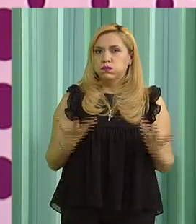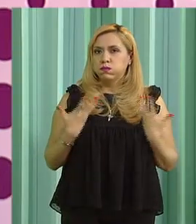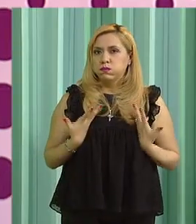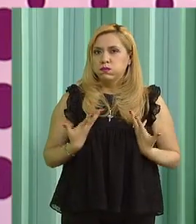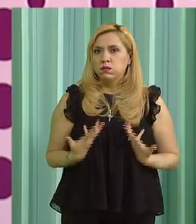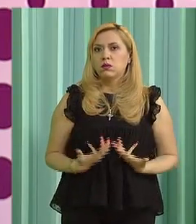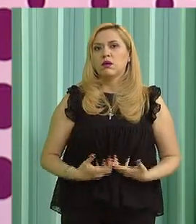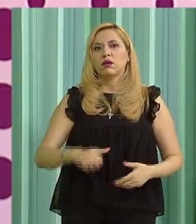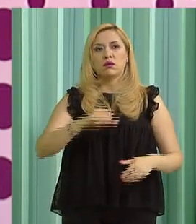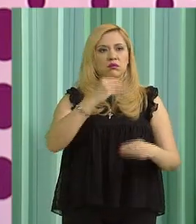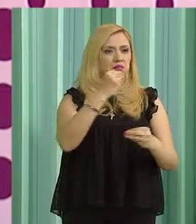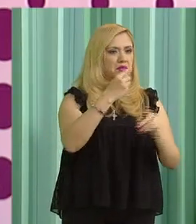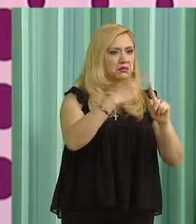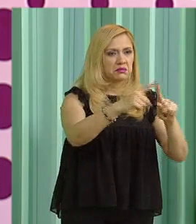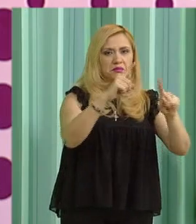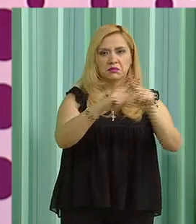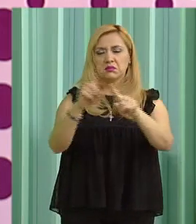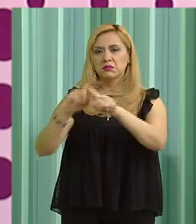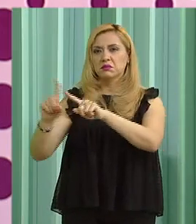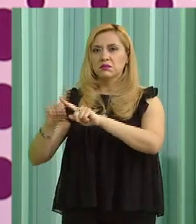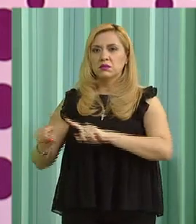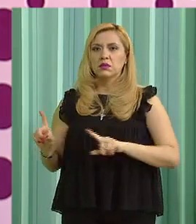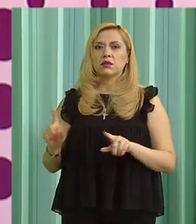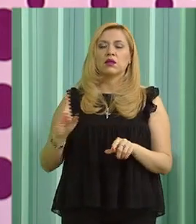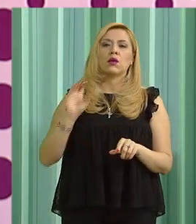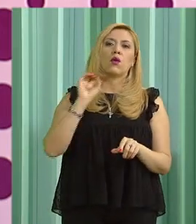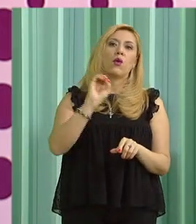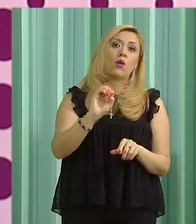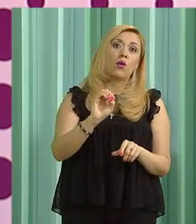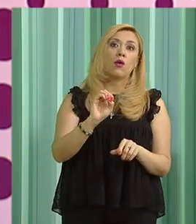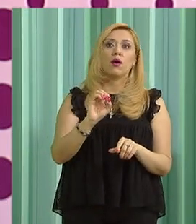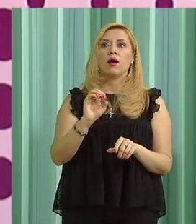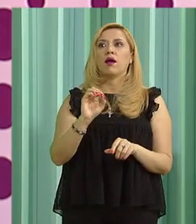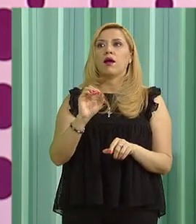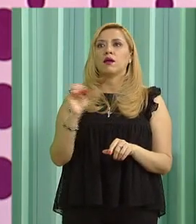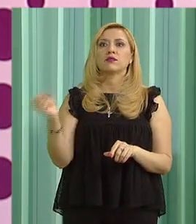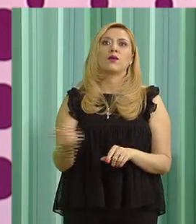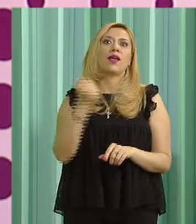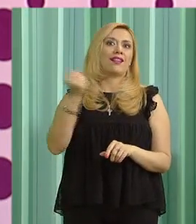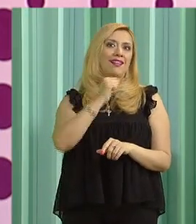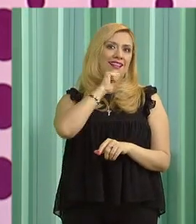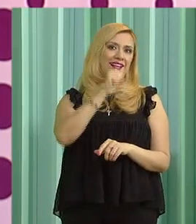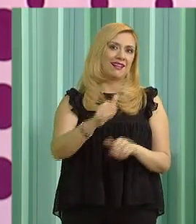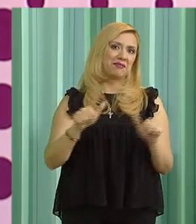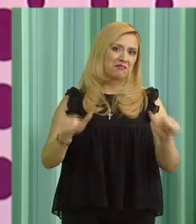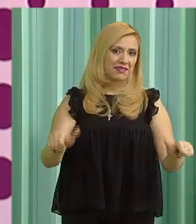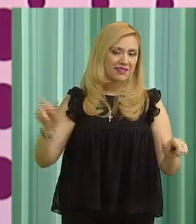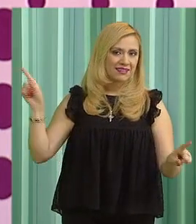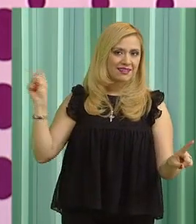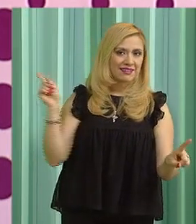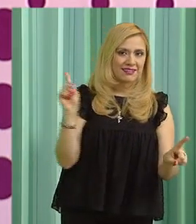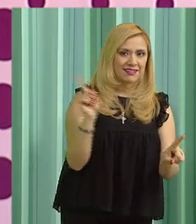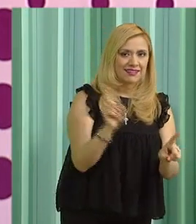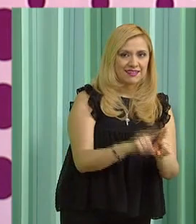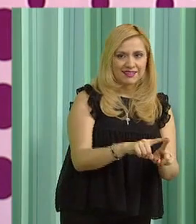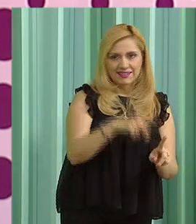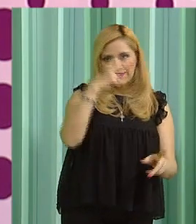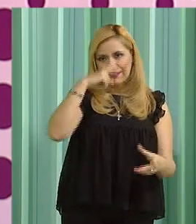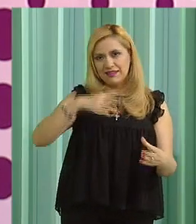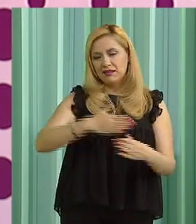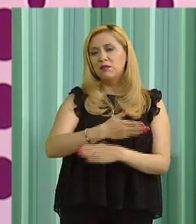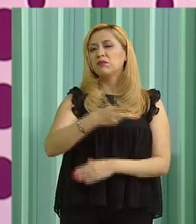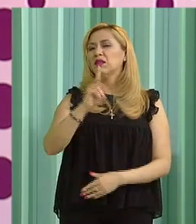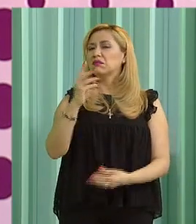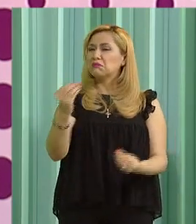cosas, a otras, en el mejor de los casos, no las vivirán, pero hay una alta probabilidad de que sí